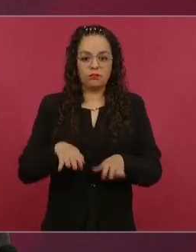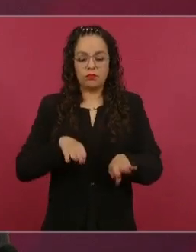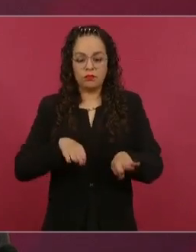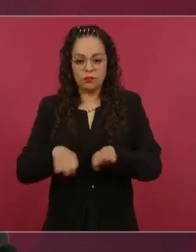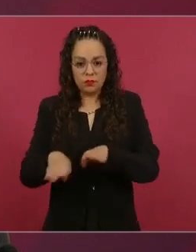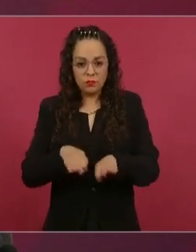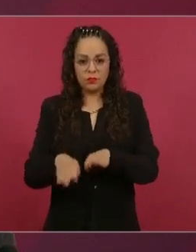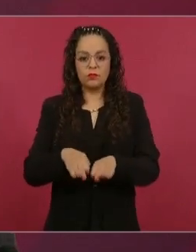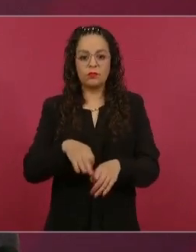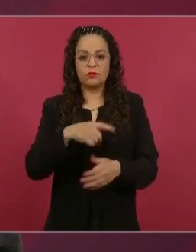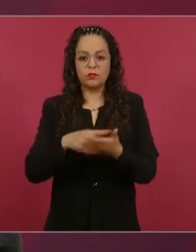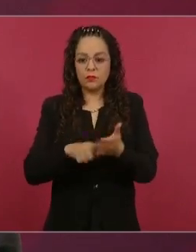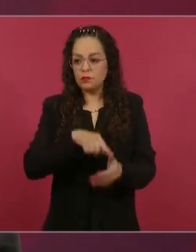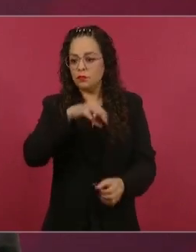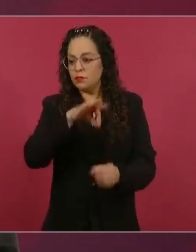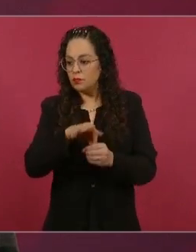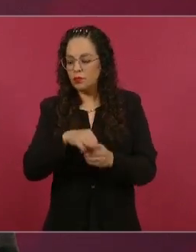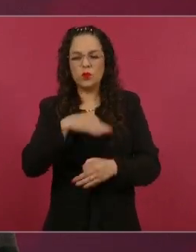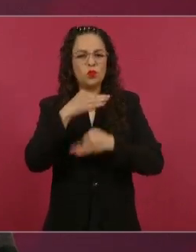todo se le deje